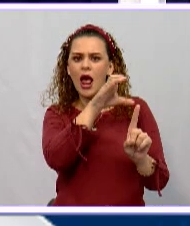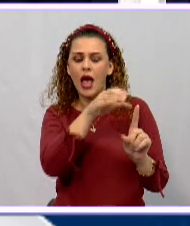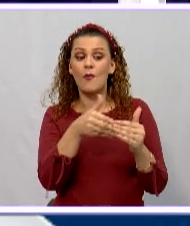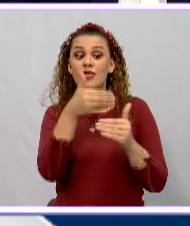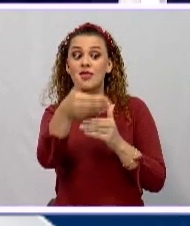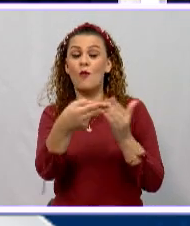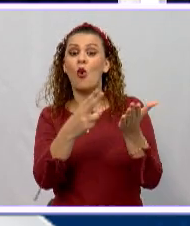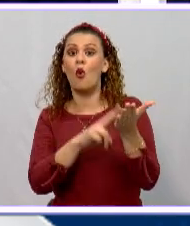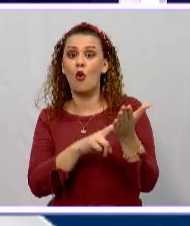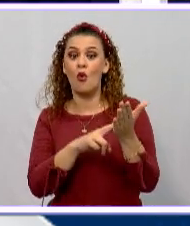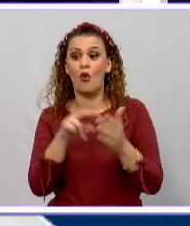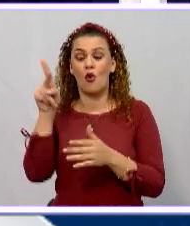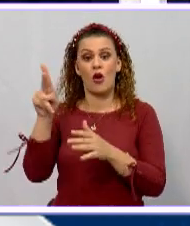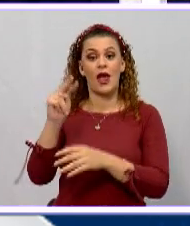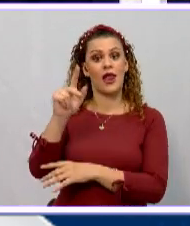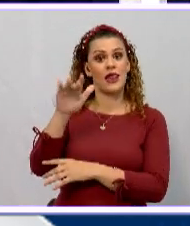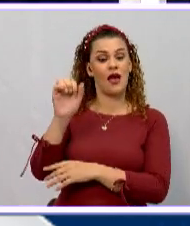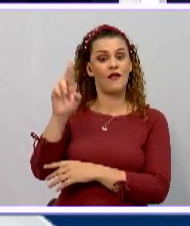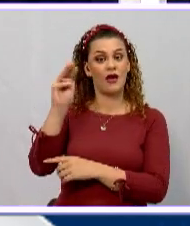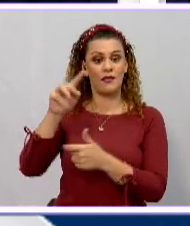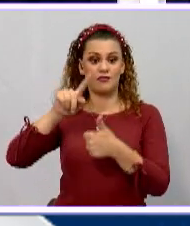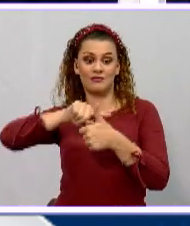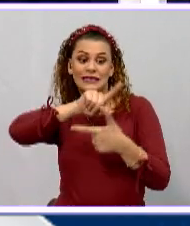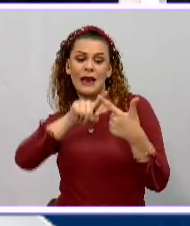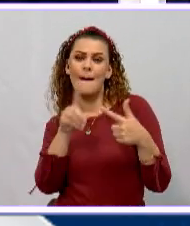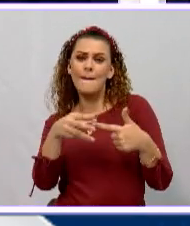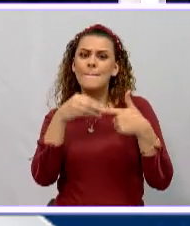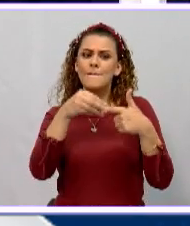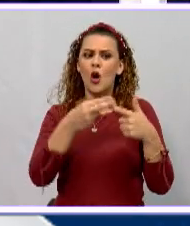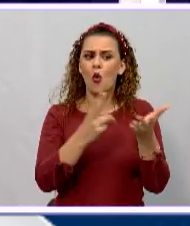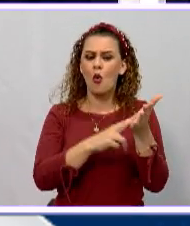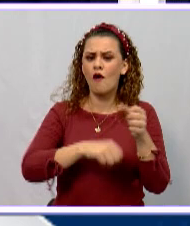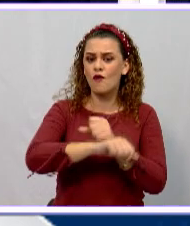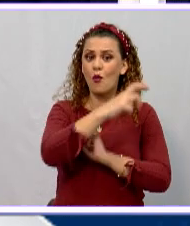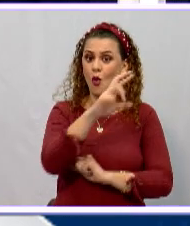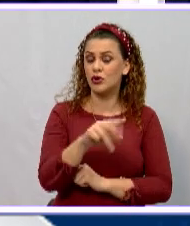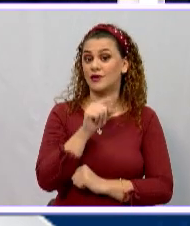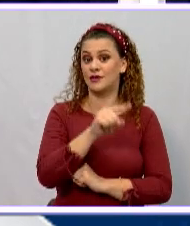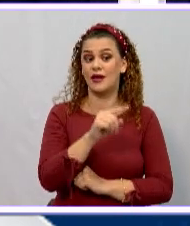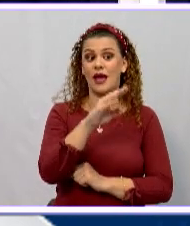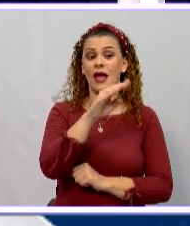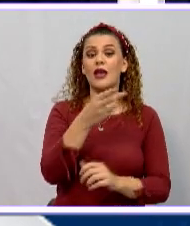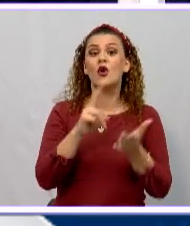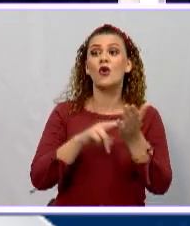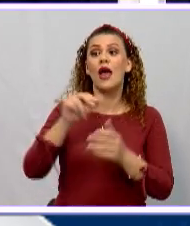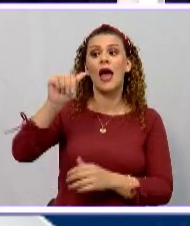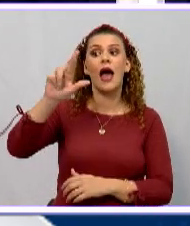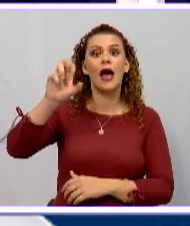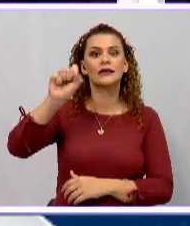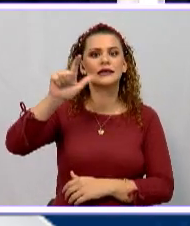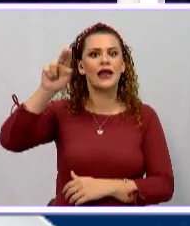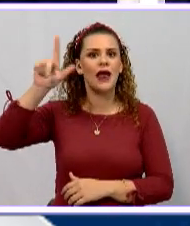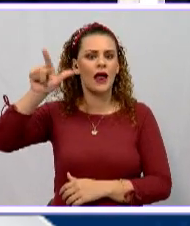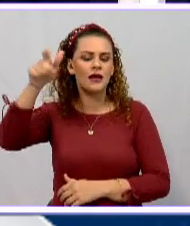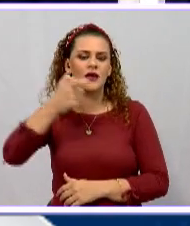de la contratación de Navas en el Real Madrid es la principal contratación que ha tenido el fútbol de Costa Rica Recuerden que Campbell es contratado por el arsenal de Inglaterra